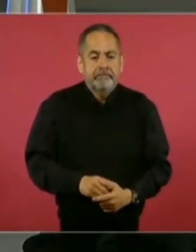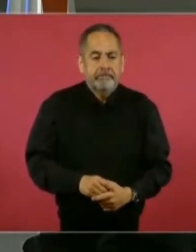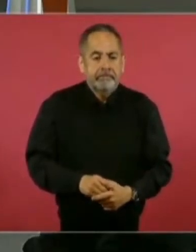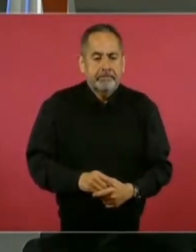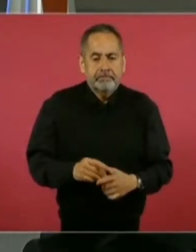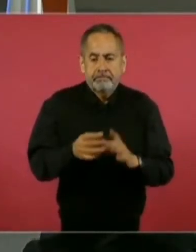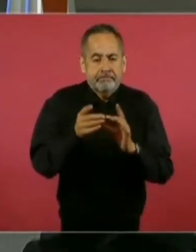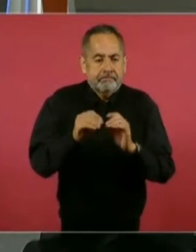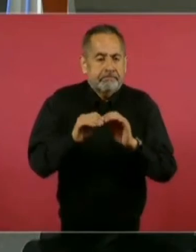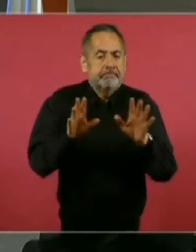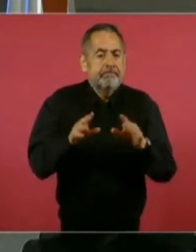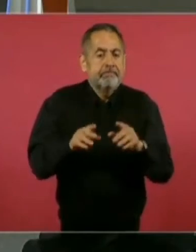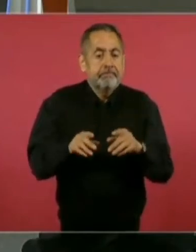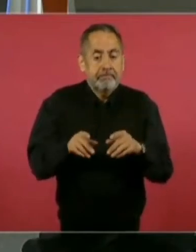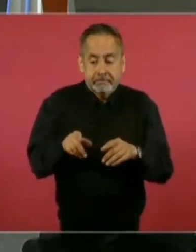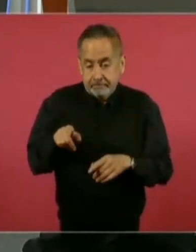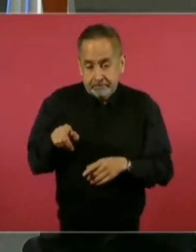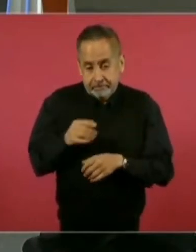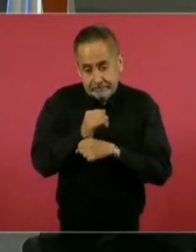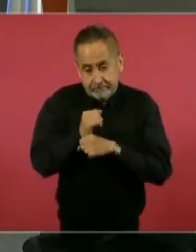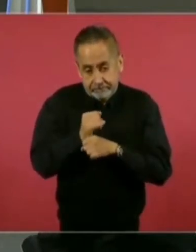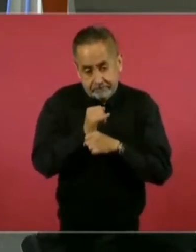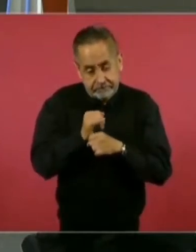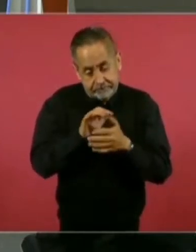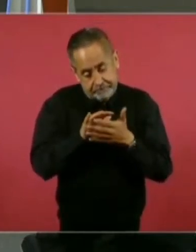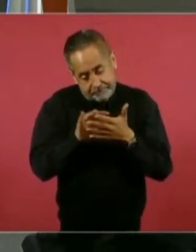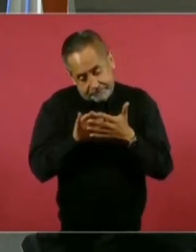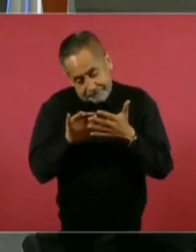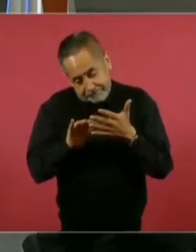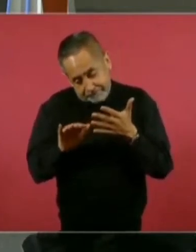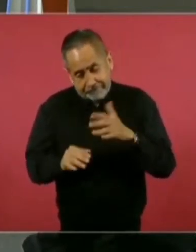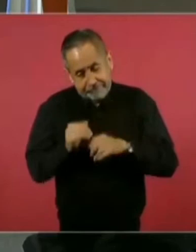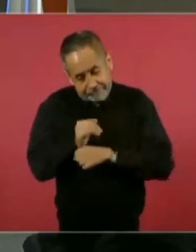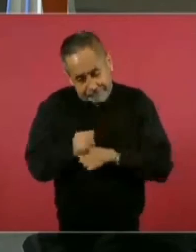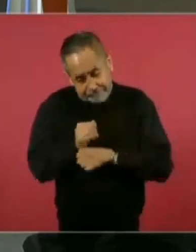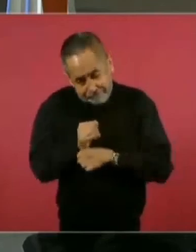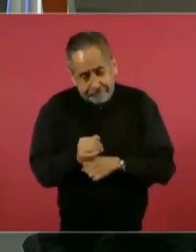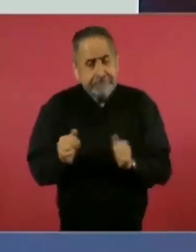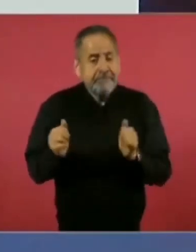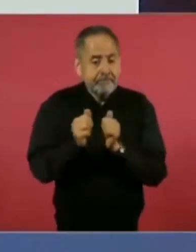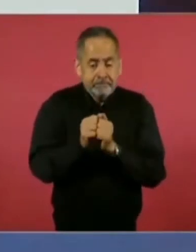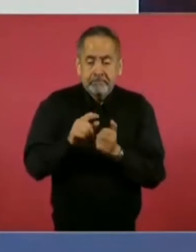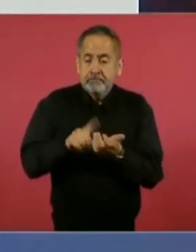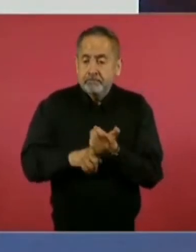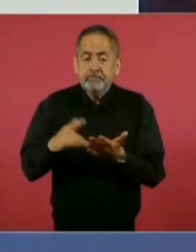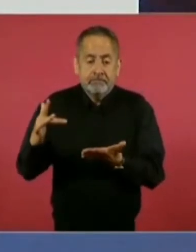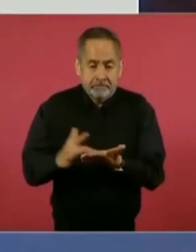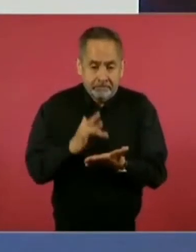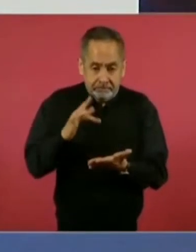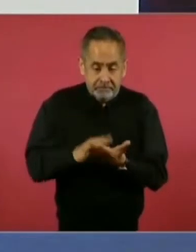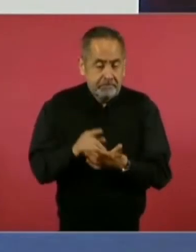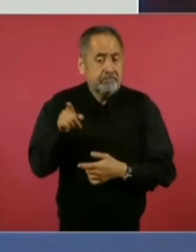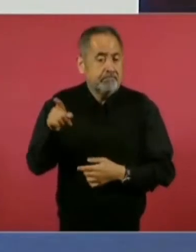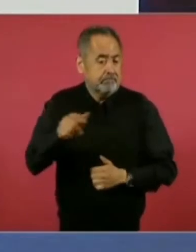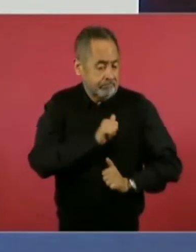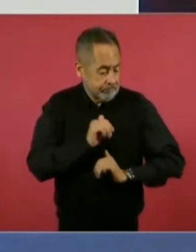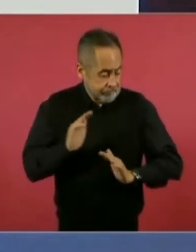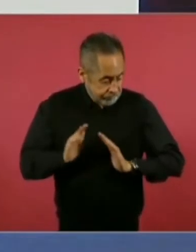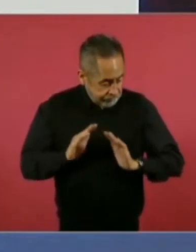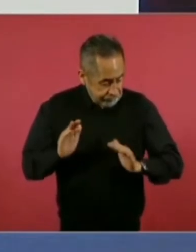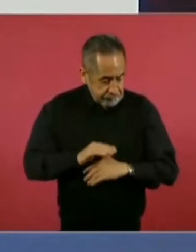Cabe señalar que en toda esta investigación realizada hemos contado con el apoyo de las Fuerzas Armadas.